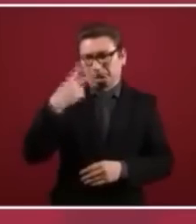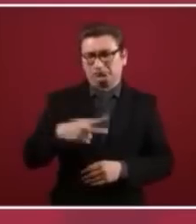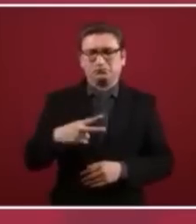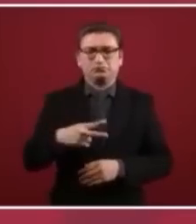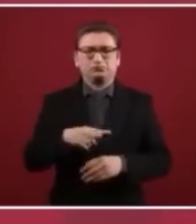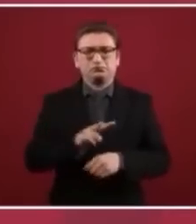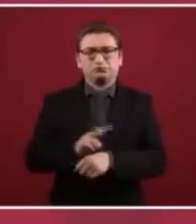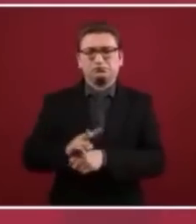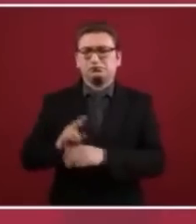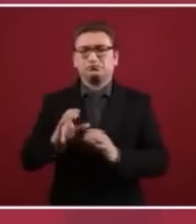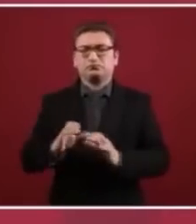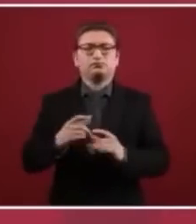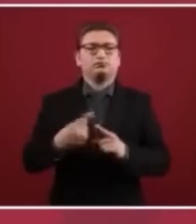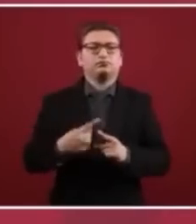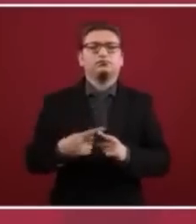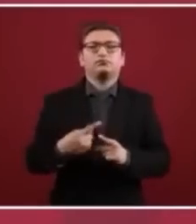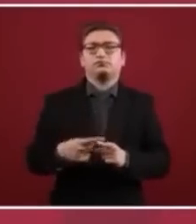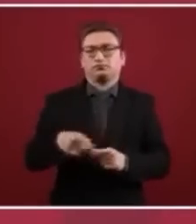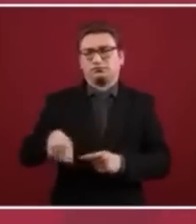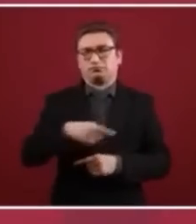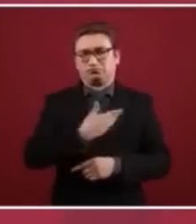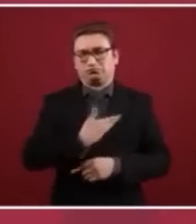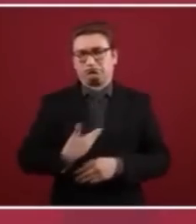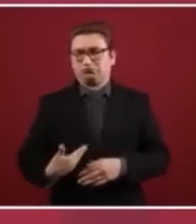Cuidaban al presidente